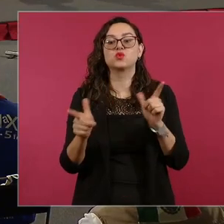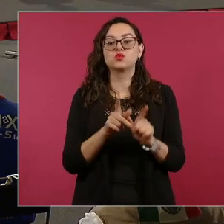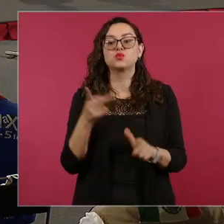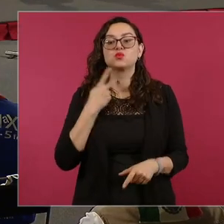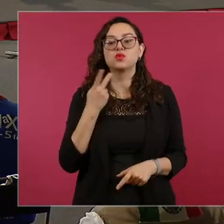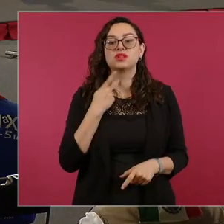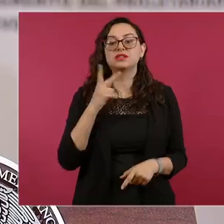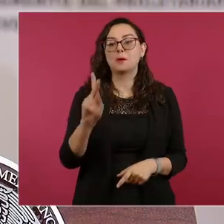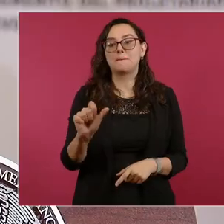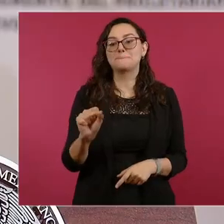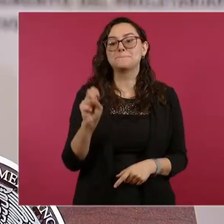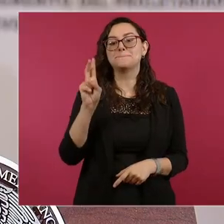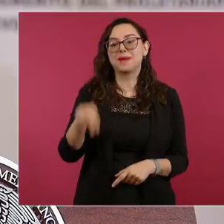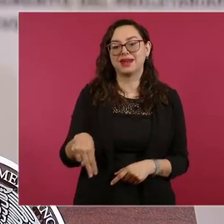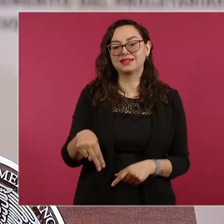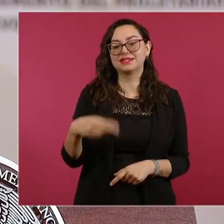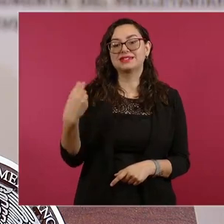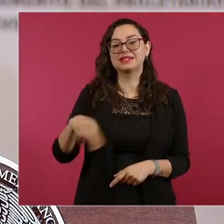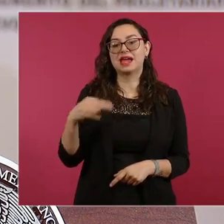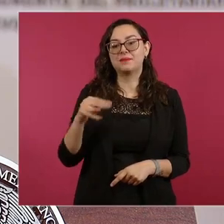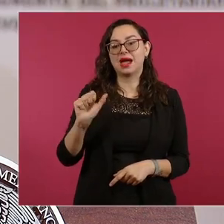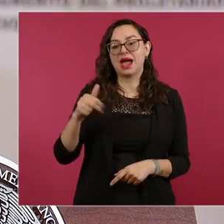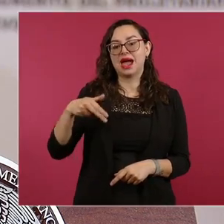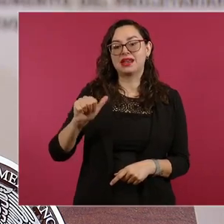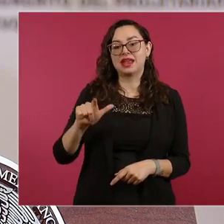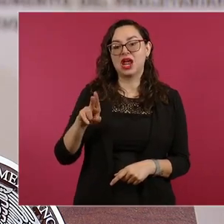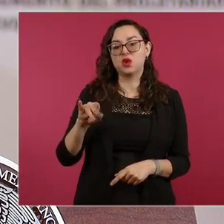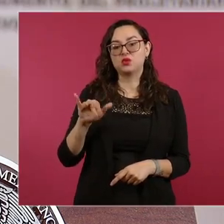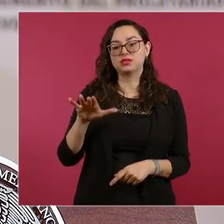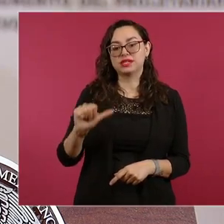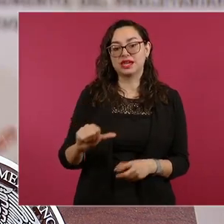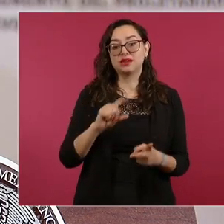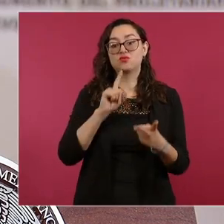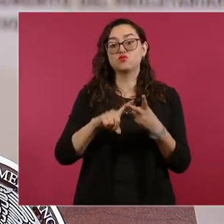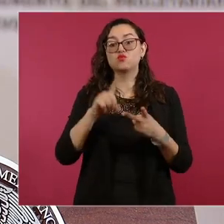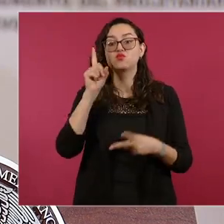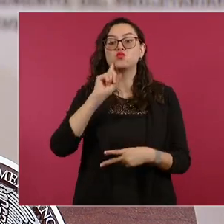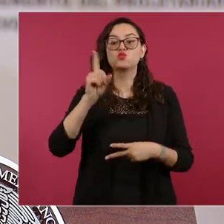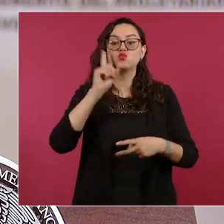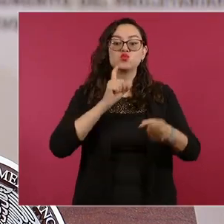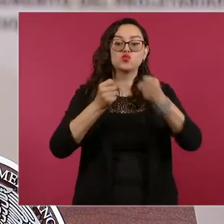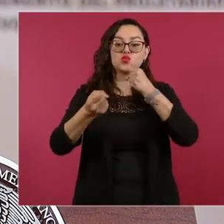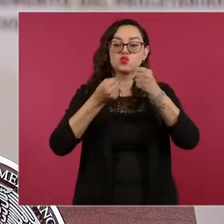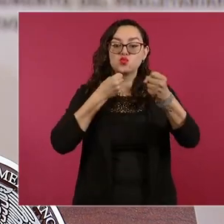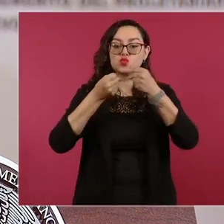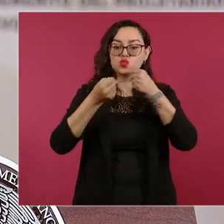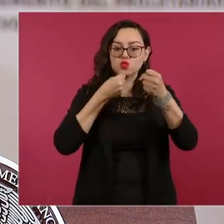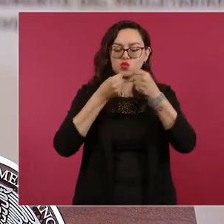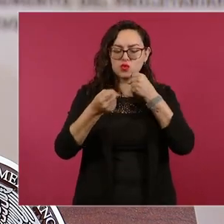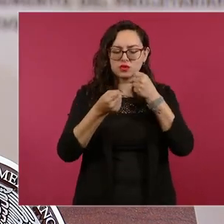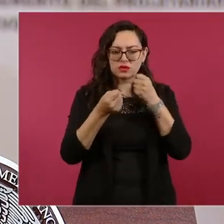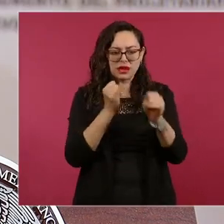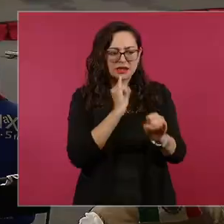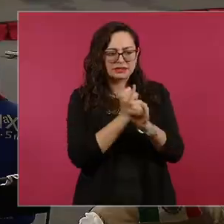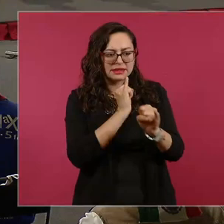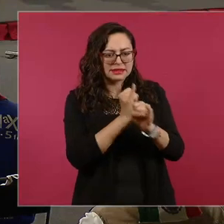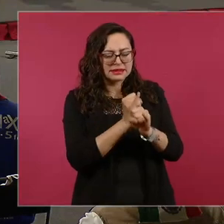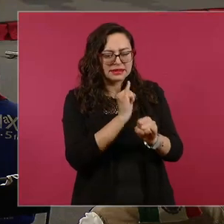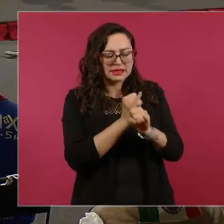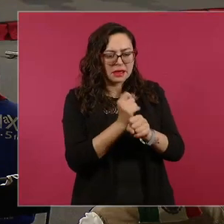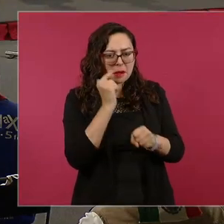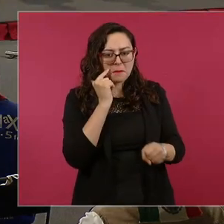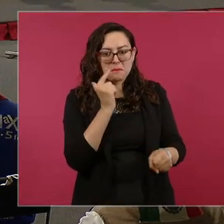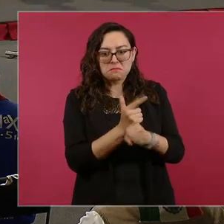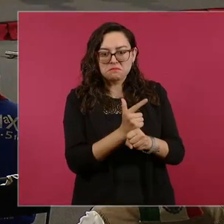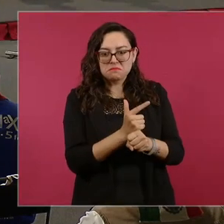Ana Lucía Medina y una periodista, una periodista que si nosotros nos metemos a sus redes sociales es